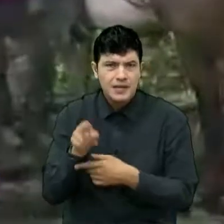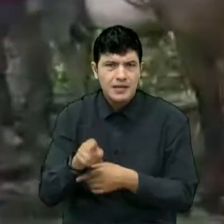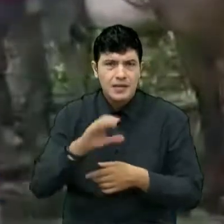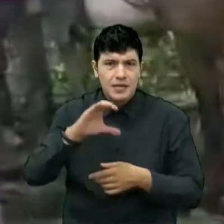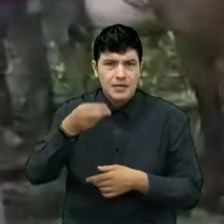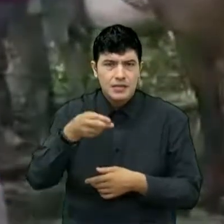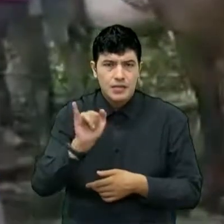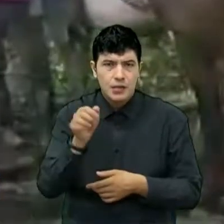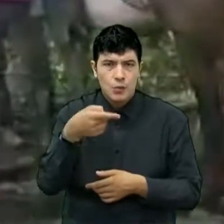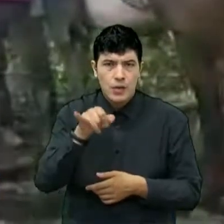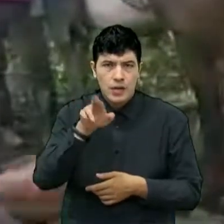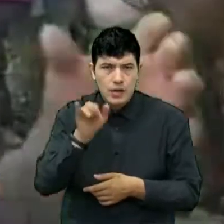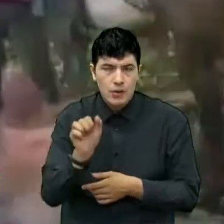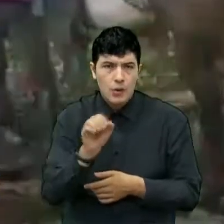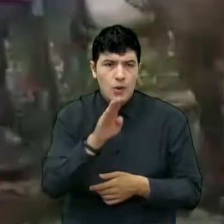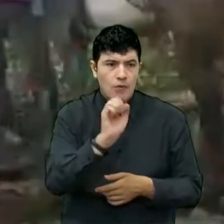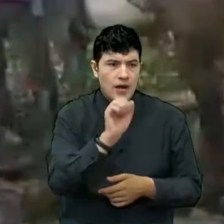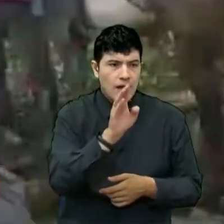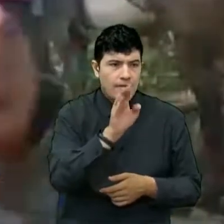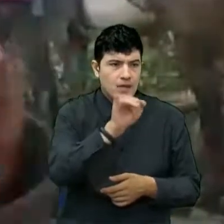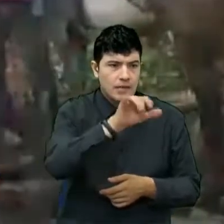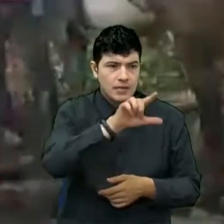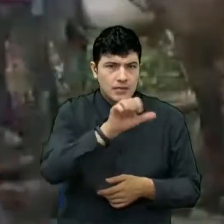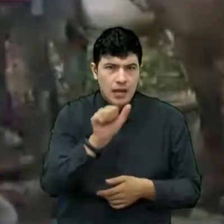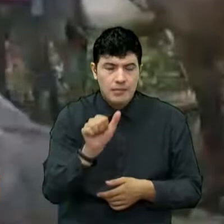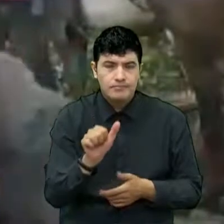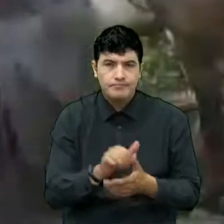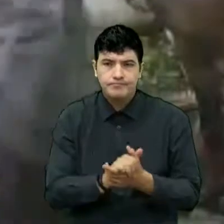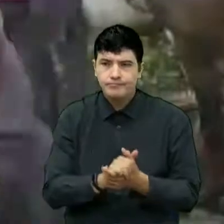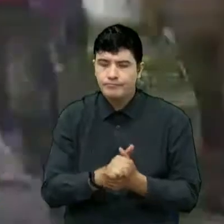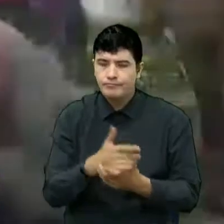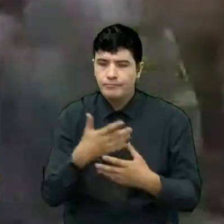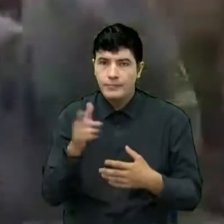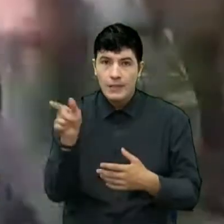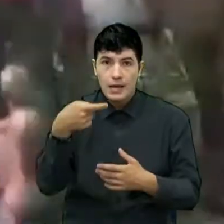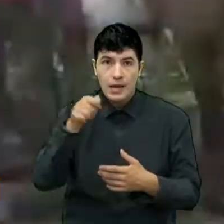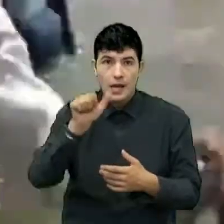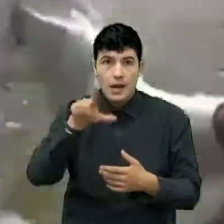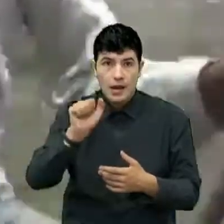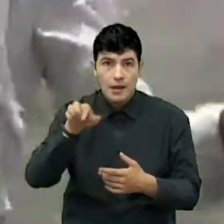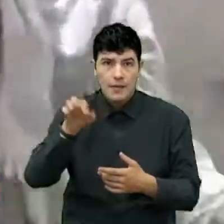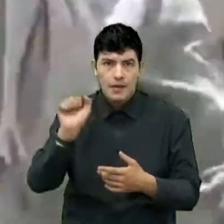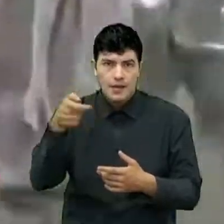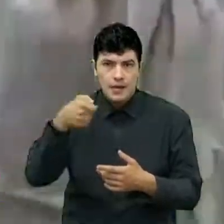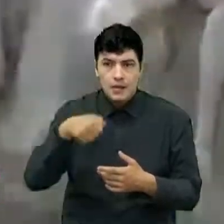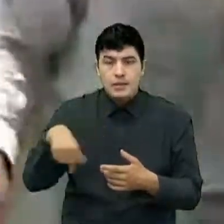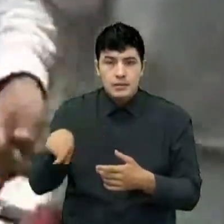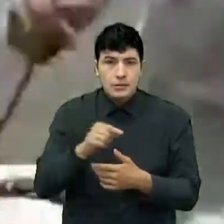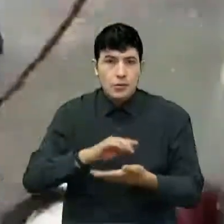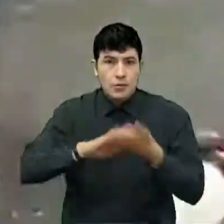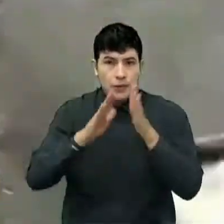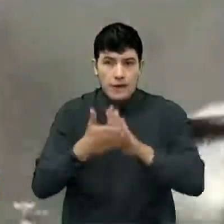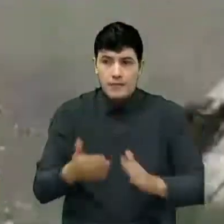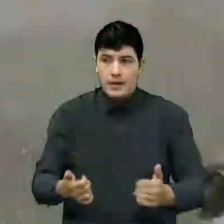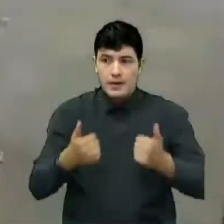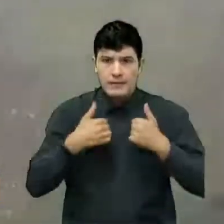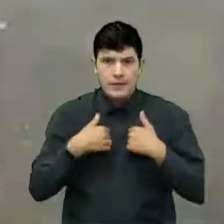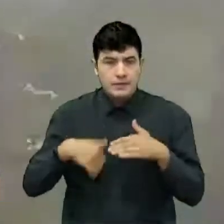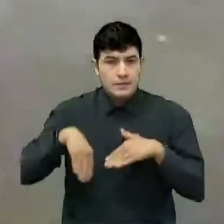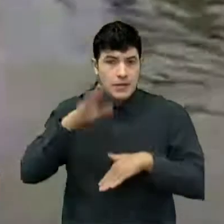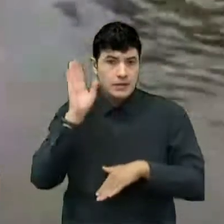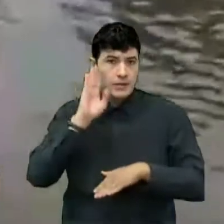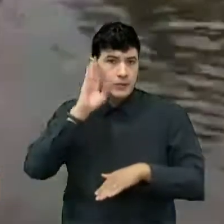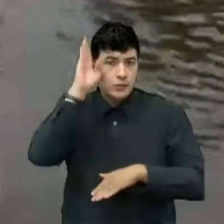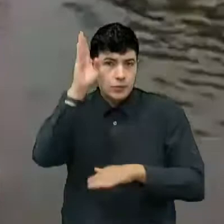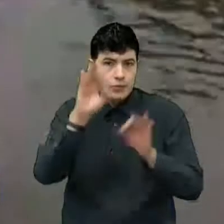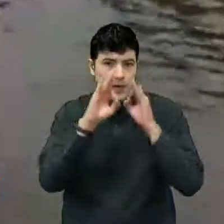la babilla, la galápaga, y es un beneficio para toda la comunidad y cuanto más para la prosperidad de nuestra familia y